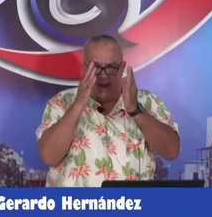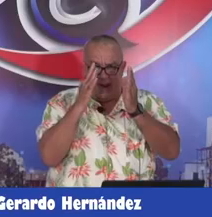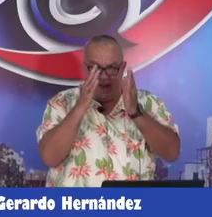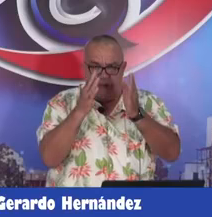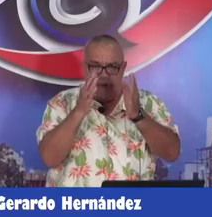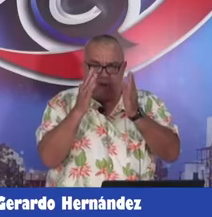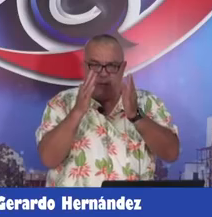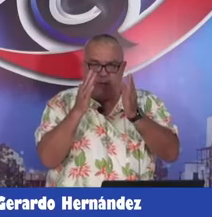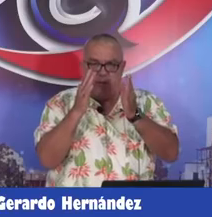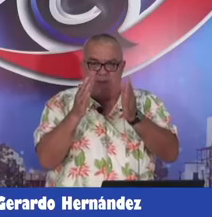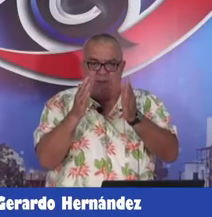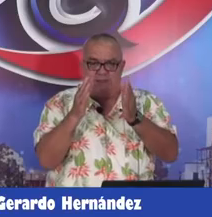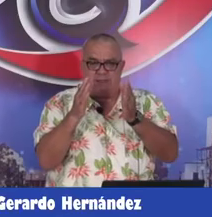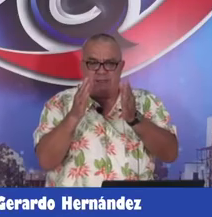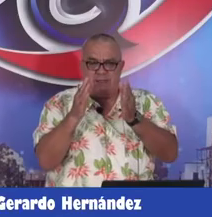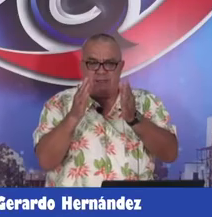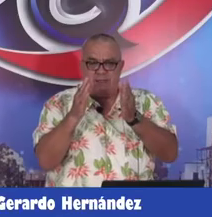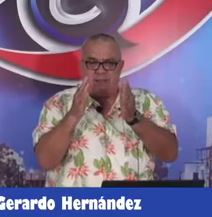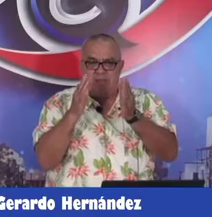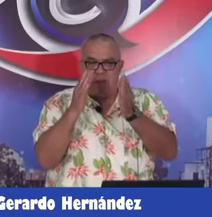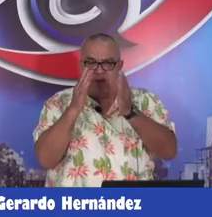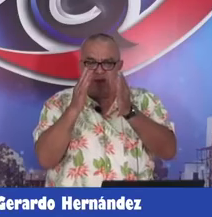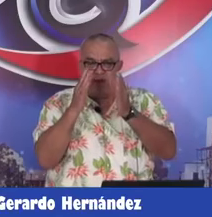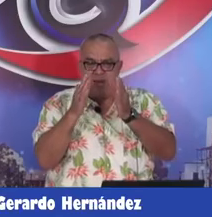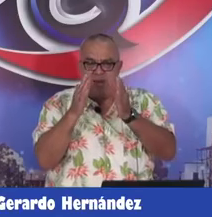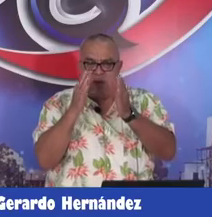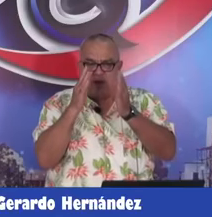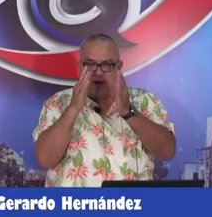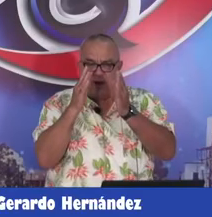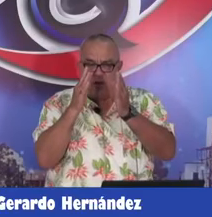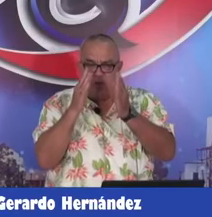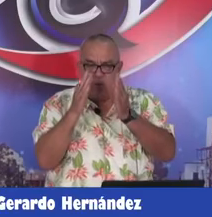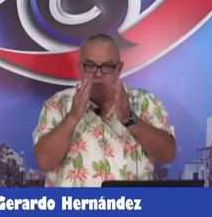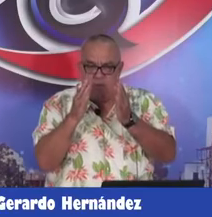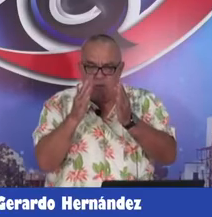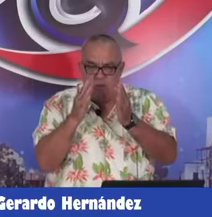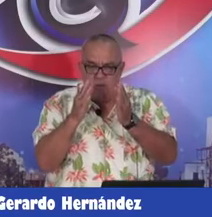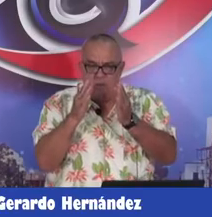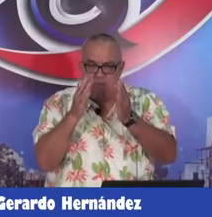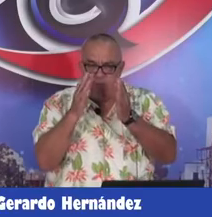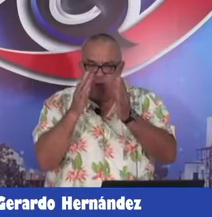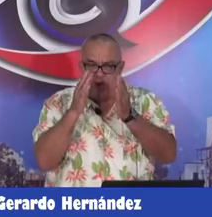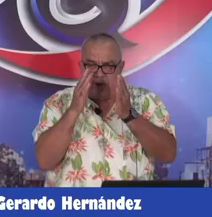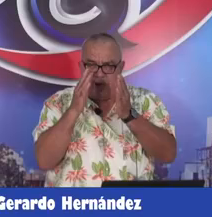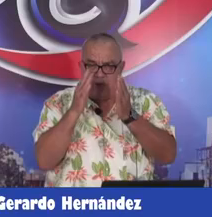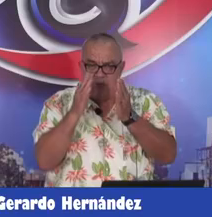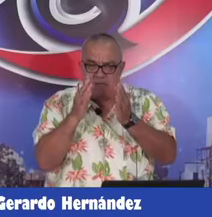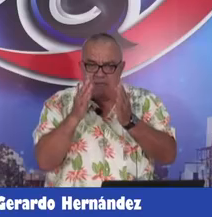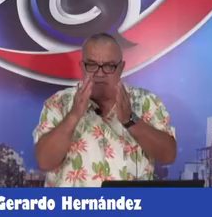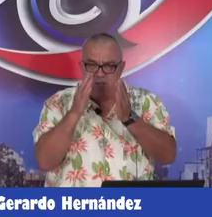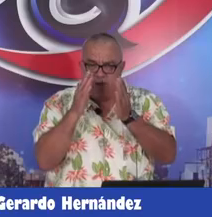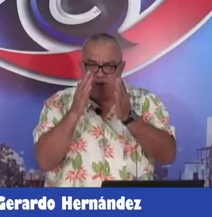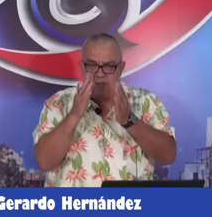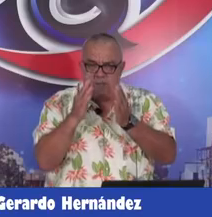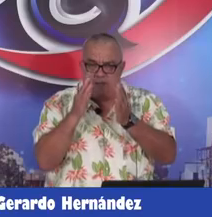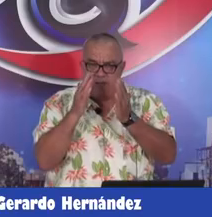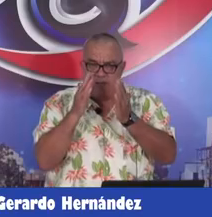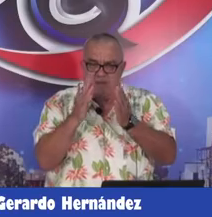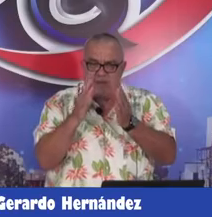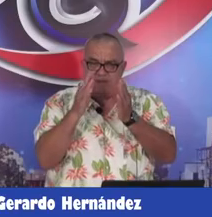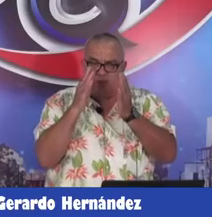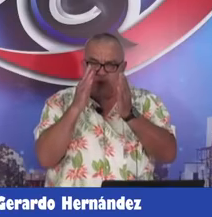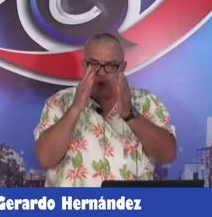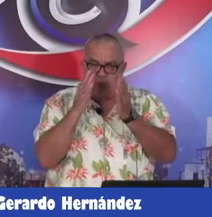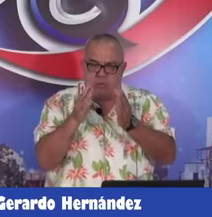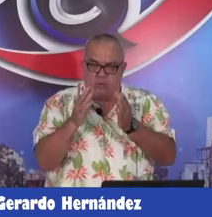había encargado el gobierno federal es investigar a Ricardo a fondo, porque la riqueza inexplicable que